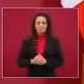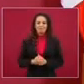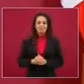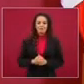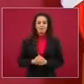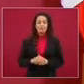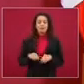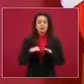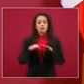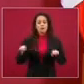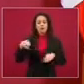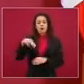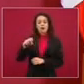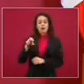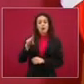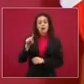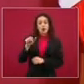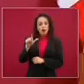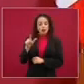Neutral,